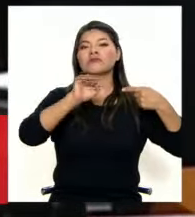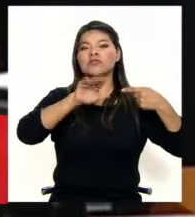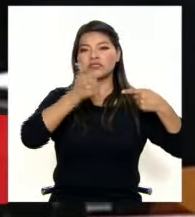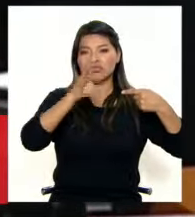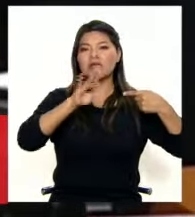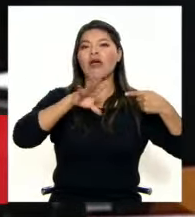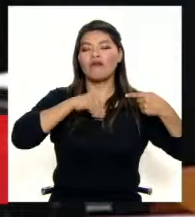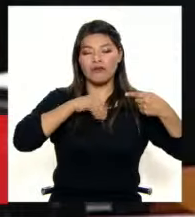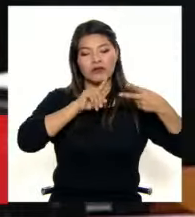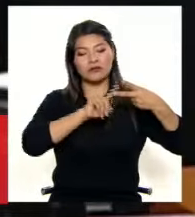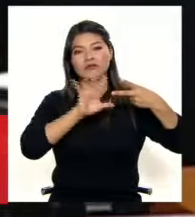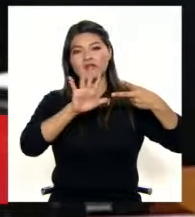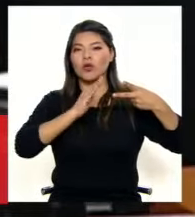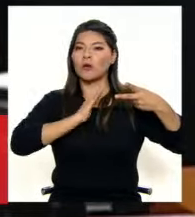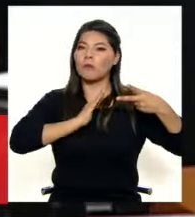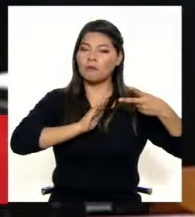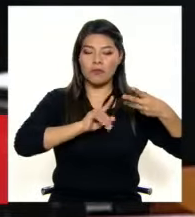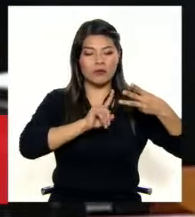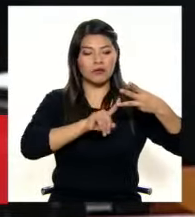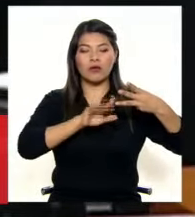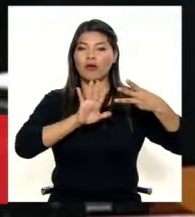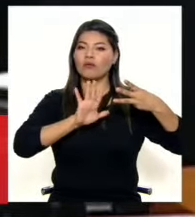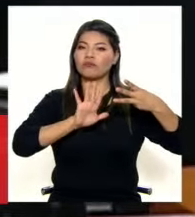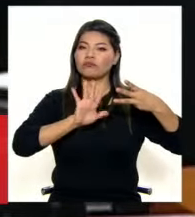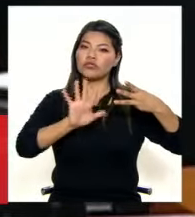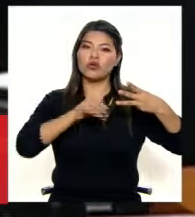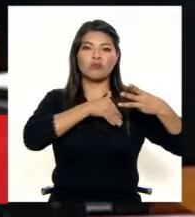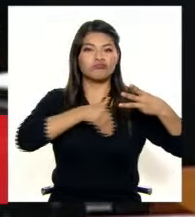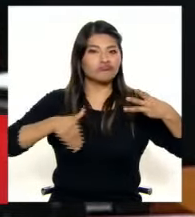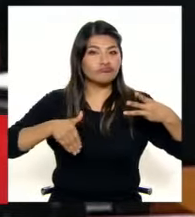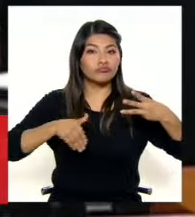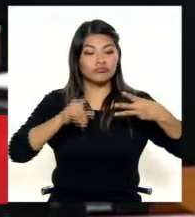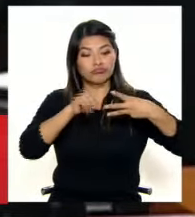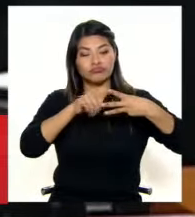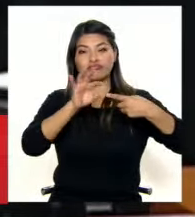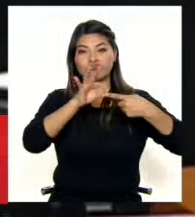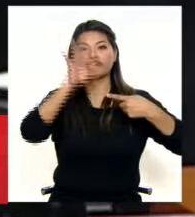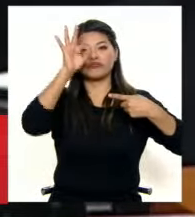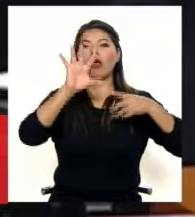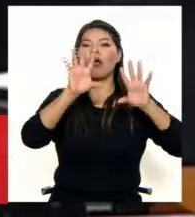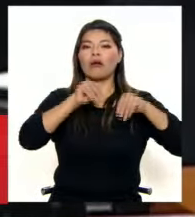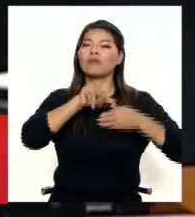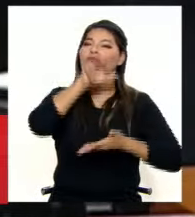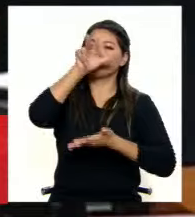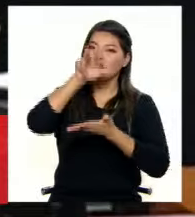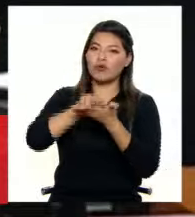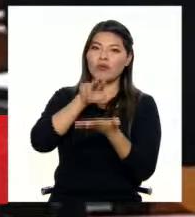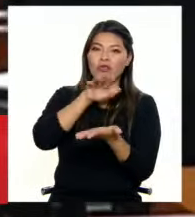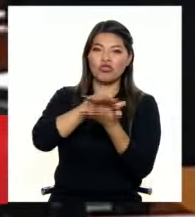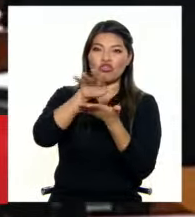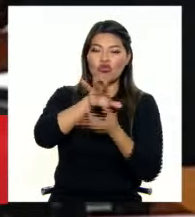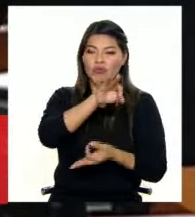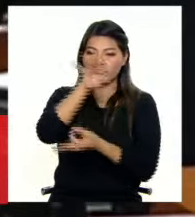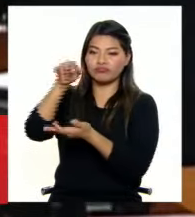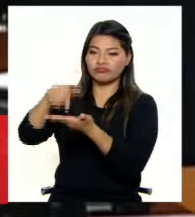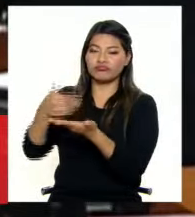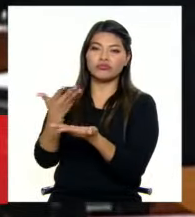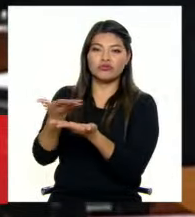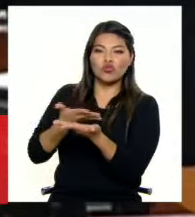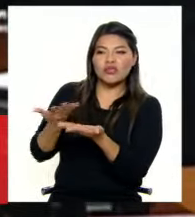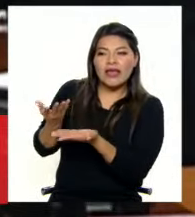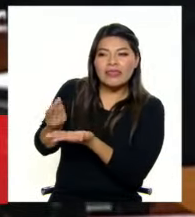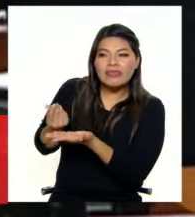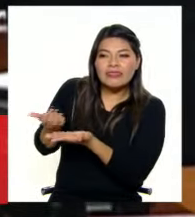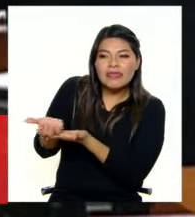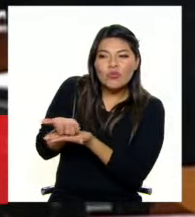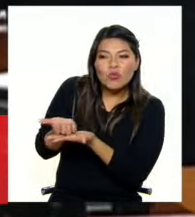5, abstenciones 5. Ha sido aprobado en segunda votación el texto sustitutorio de la Comisión de Economía que modifica